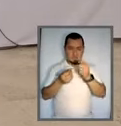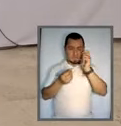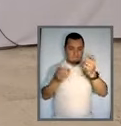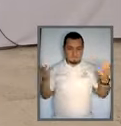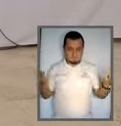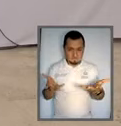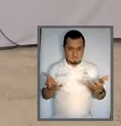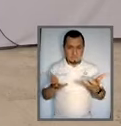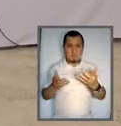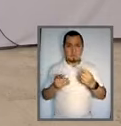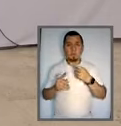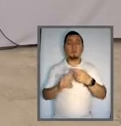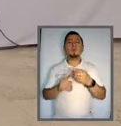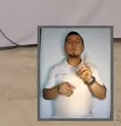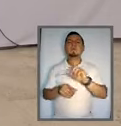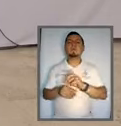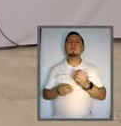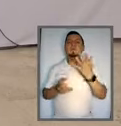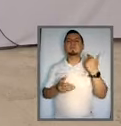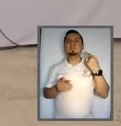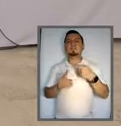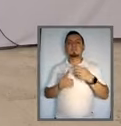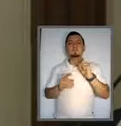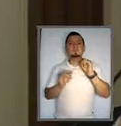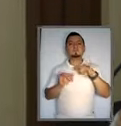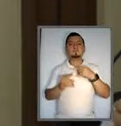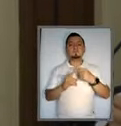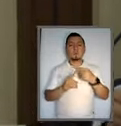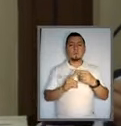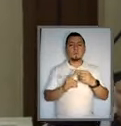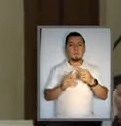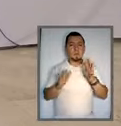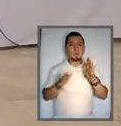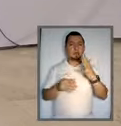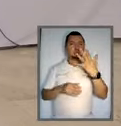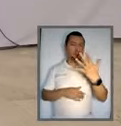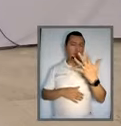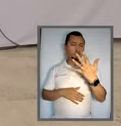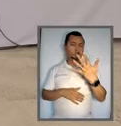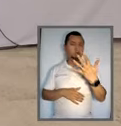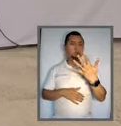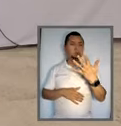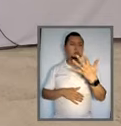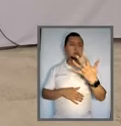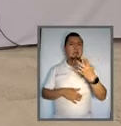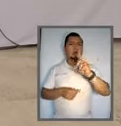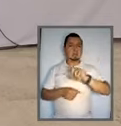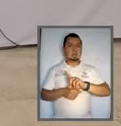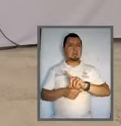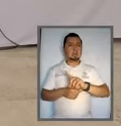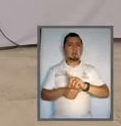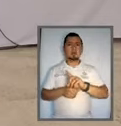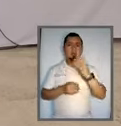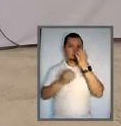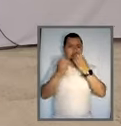que nos indica que es... ¿Llevamos cuántos días ya sin casos positivos? Creo que alrededor de 5 días. Sí, ya llevamos como 5 días que el trabajo de